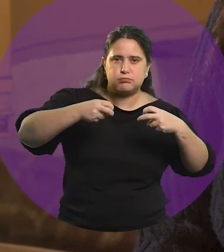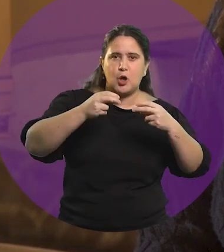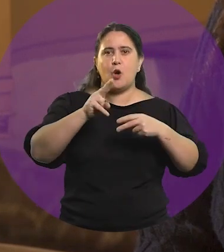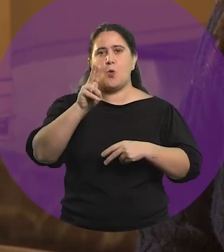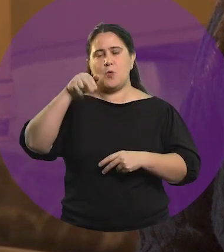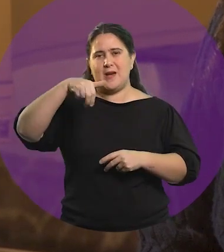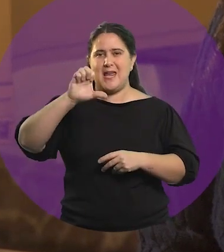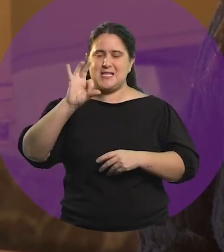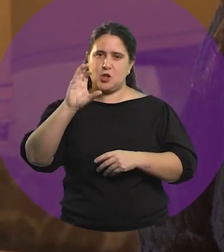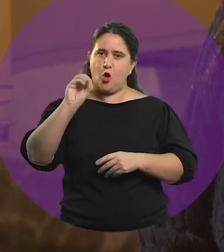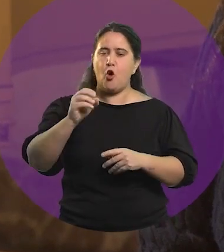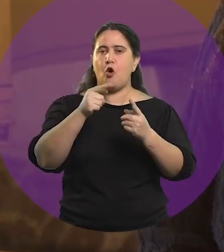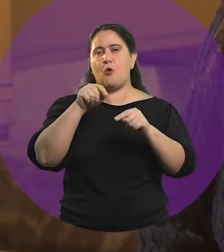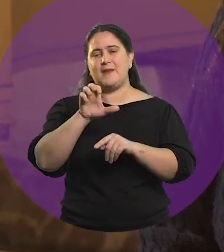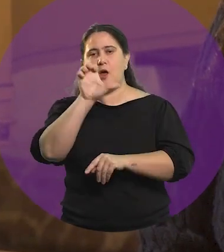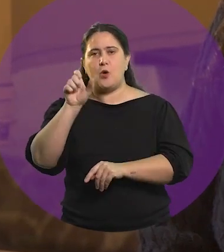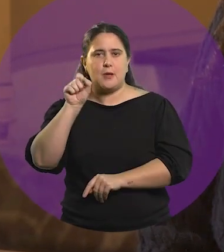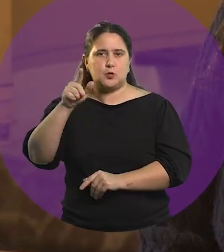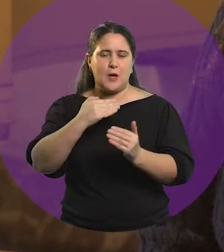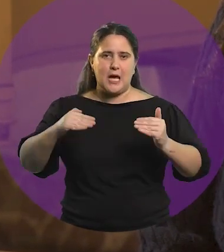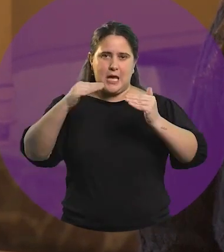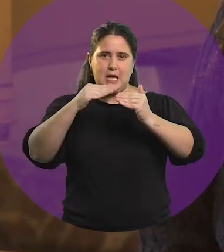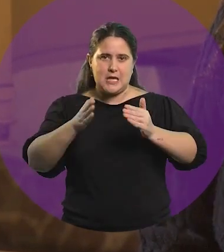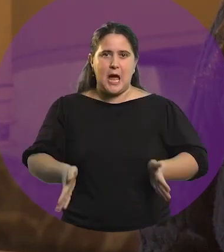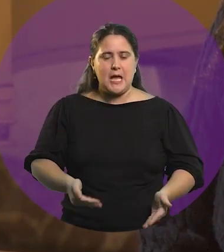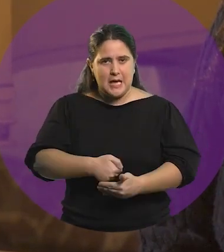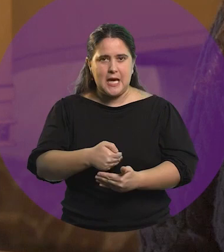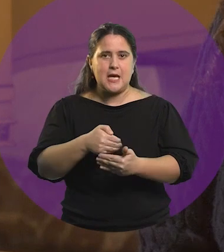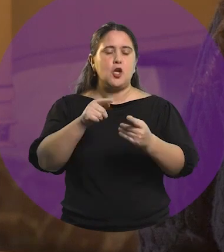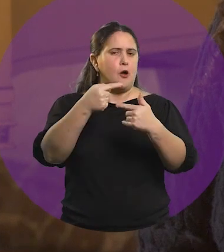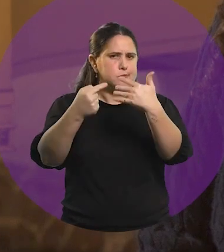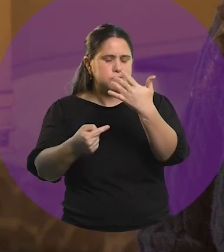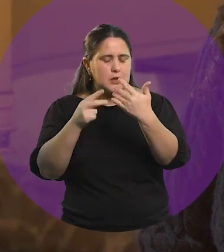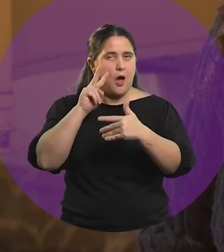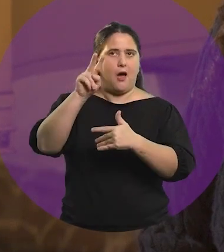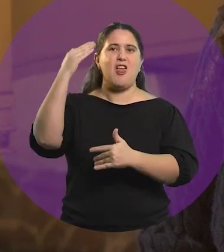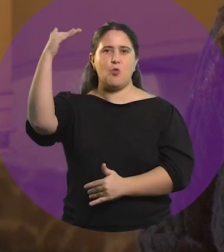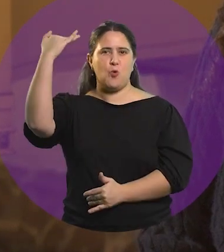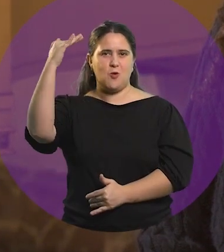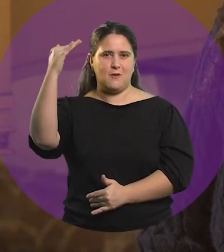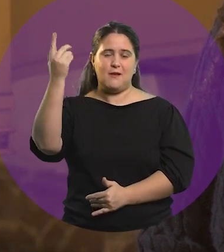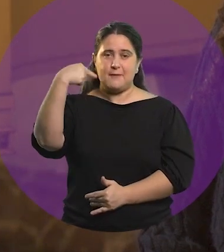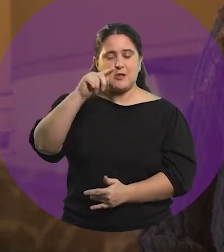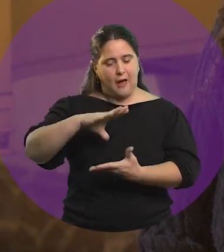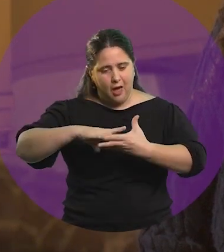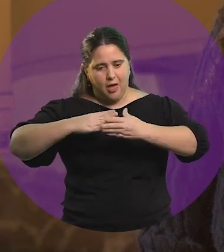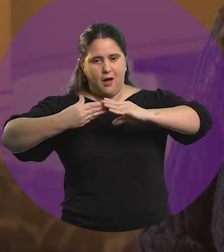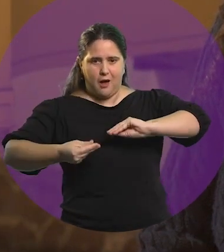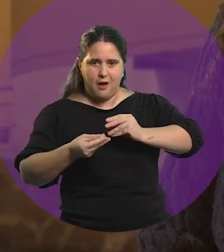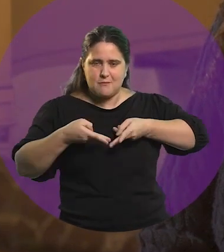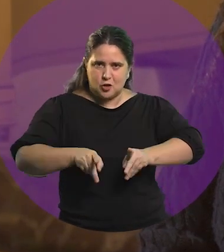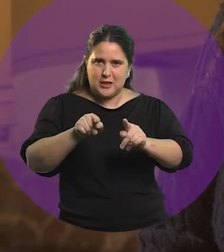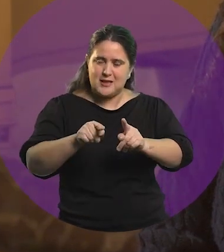la UNESCO, el EIGE, el Instituto Europeo por la Equidad de Género, la OECD, se fijan en la población adulta. Entonces tuvimos que adaptar